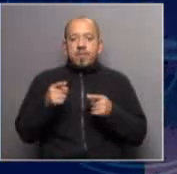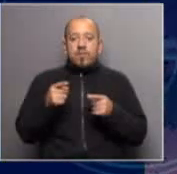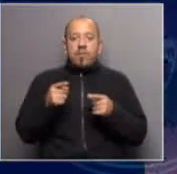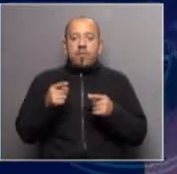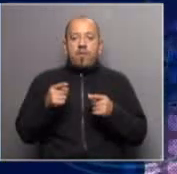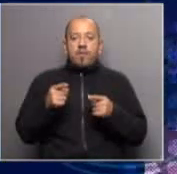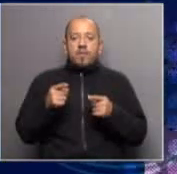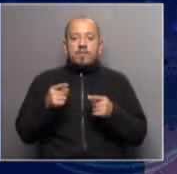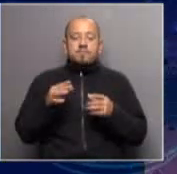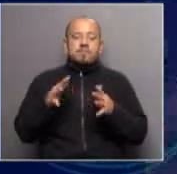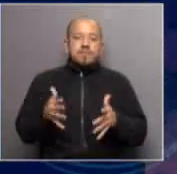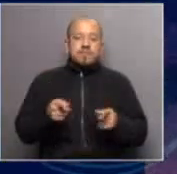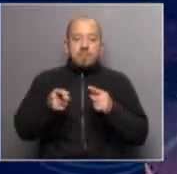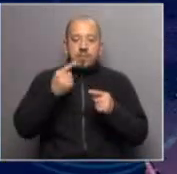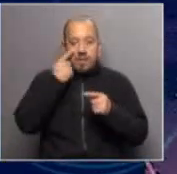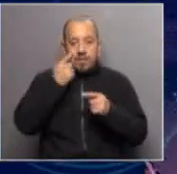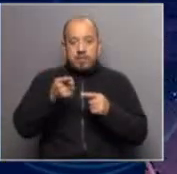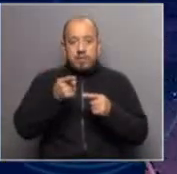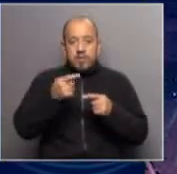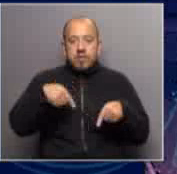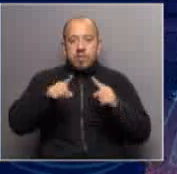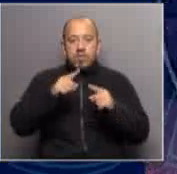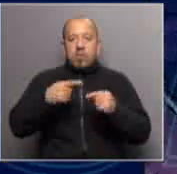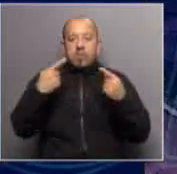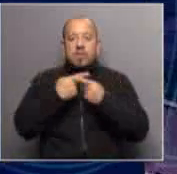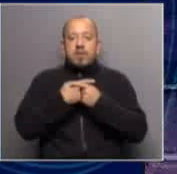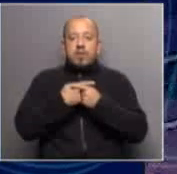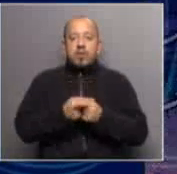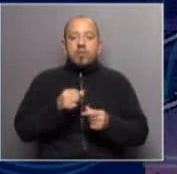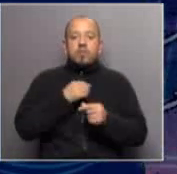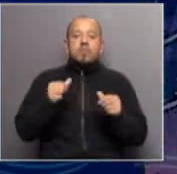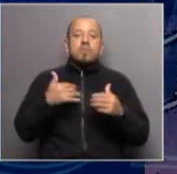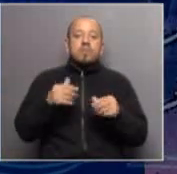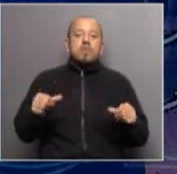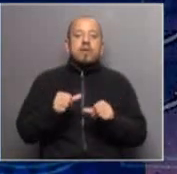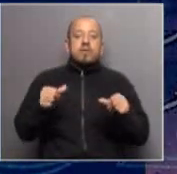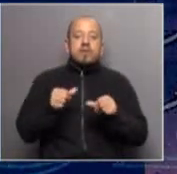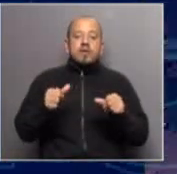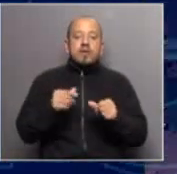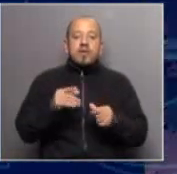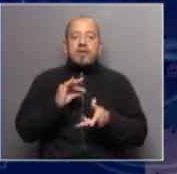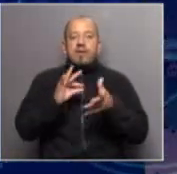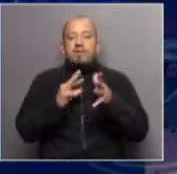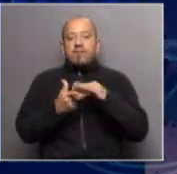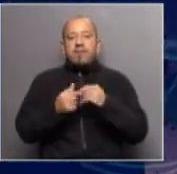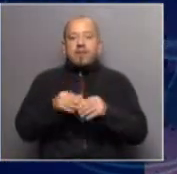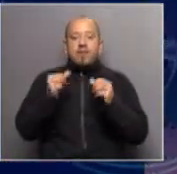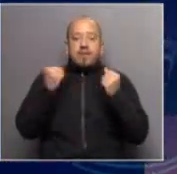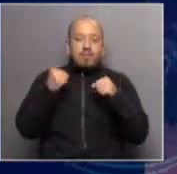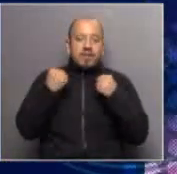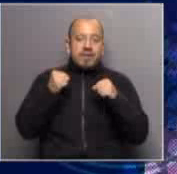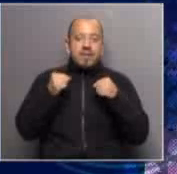Y lo que pasa ahí, que se ve como un partido, en realidad tuvimos que hacer una coreografía para eso. O sea, lo pasamos toda la tarde al